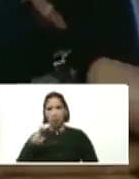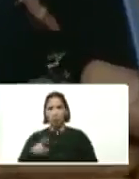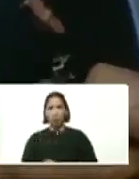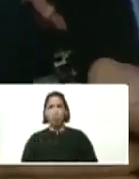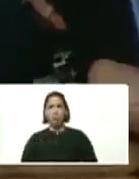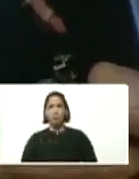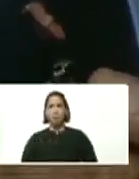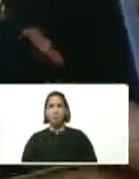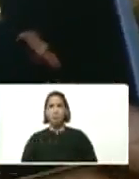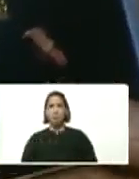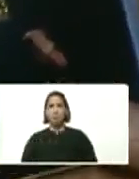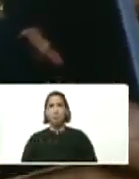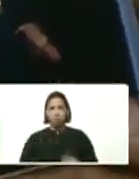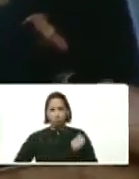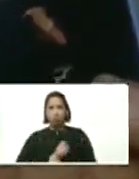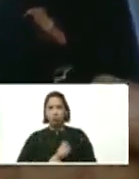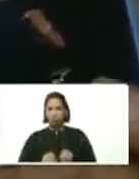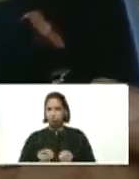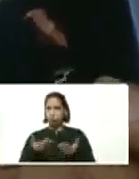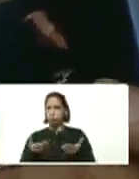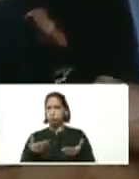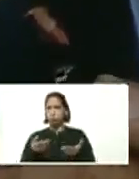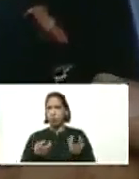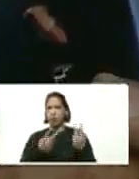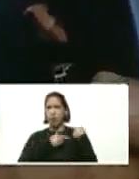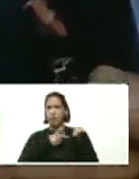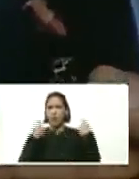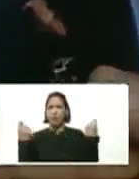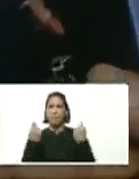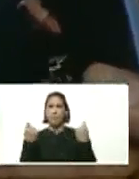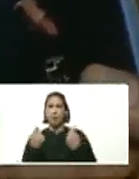muchacho. Cuenta con mi apoyo, puedo ser tu jefe de campaña.